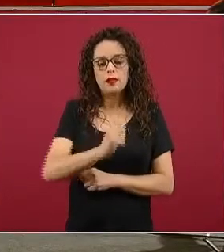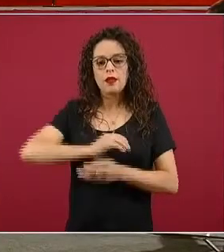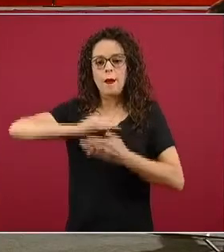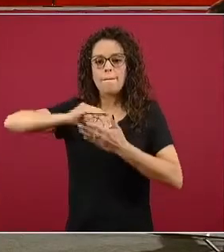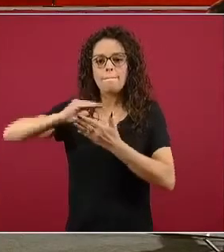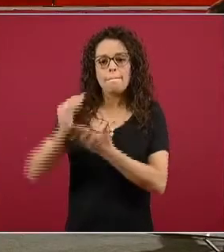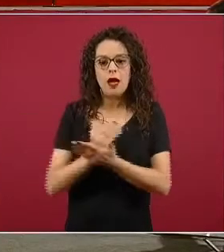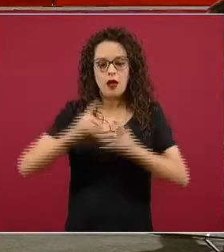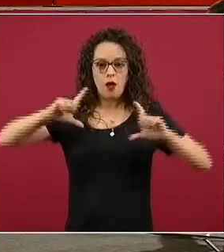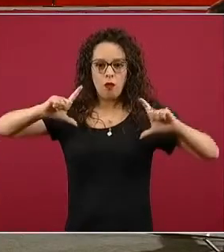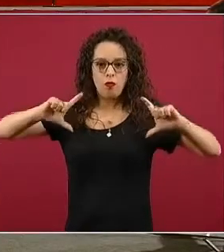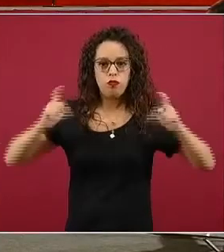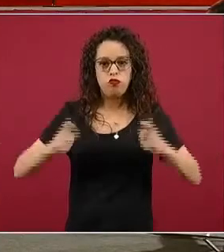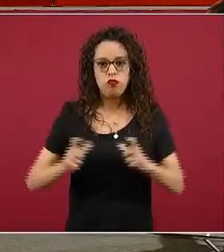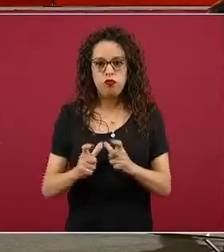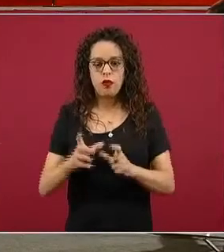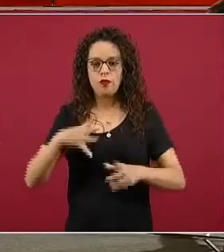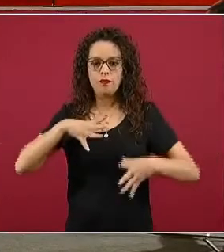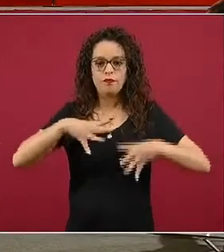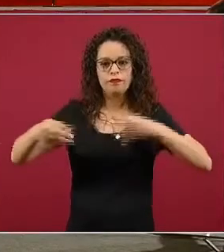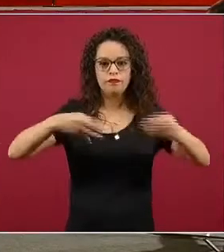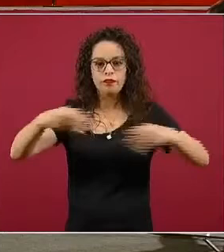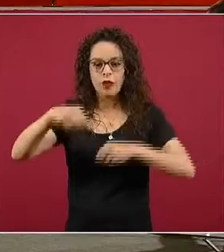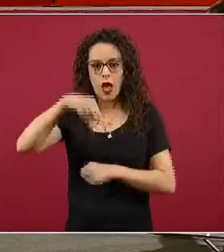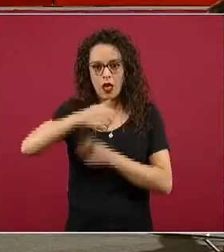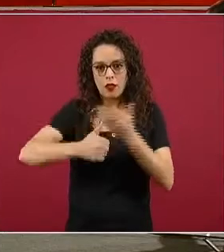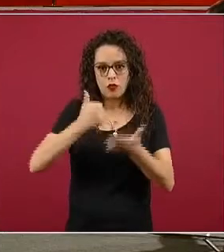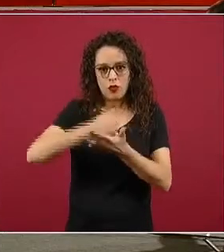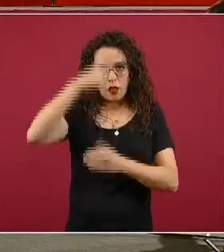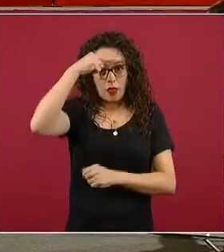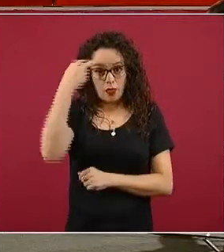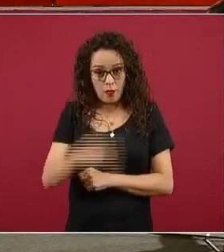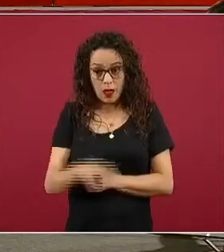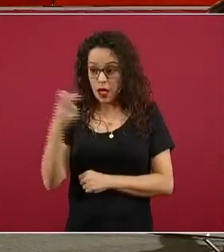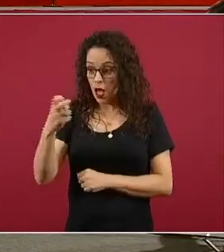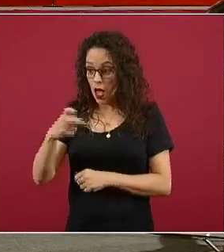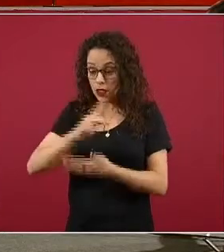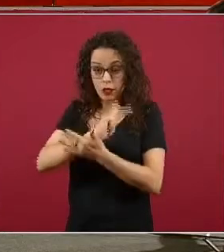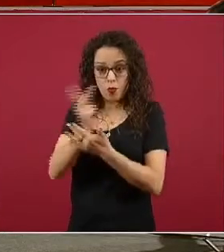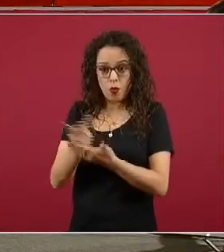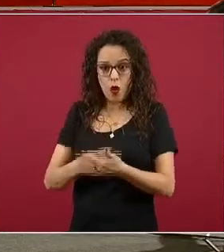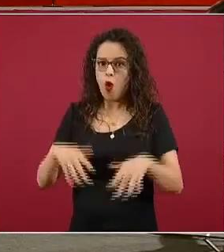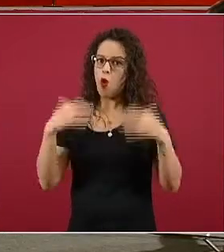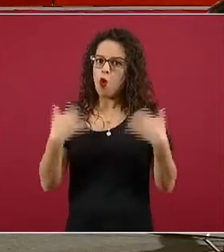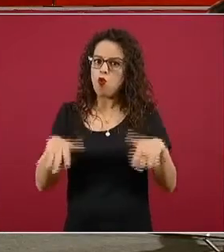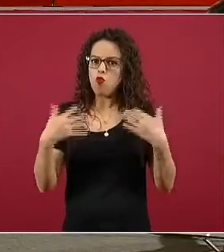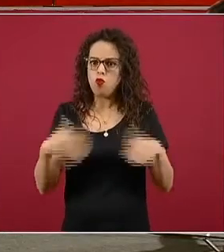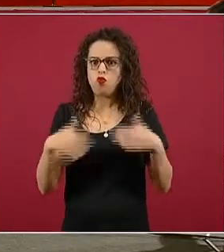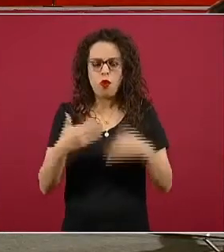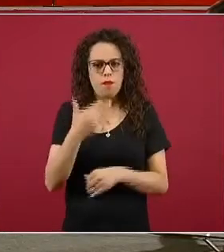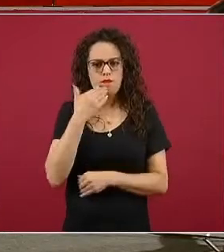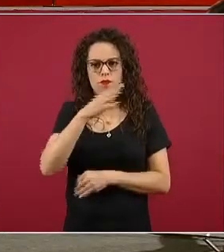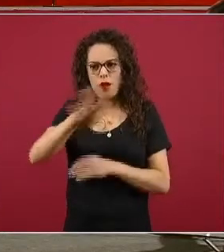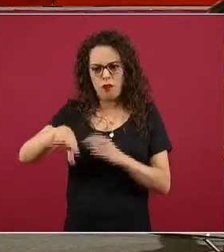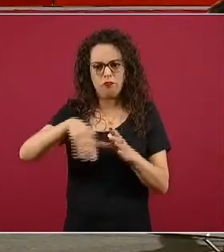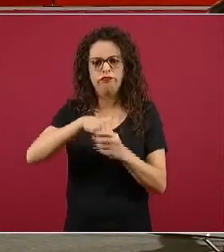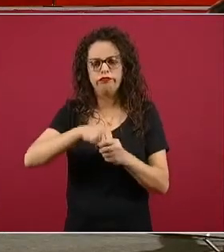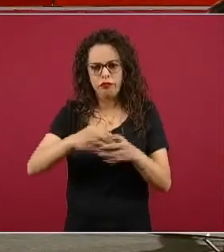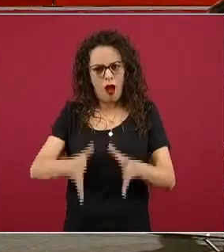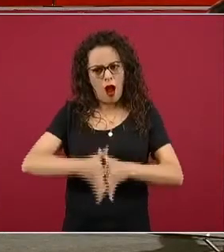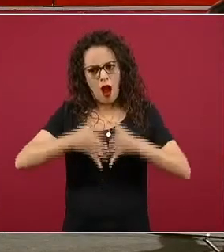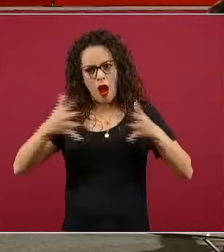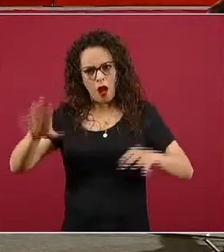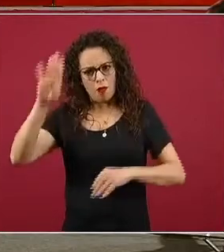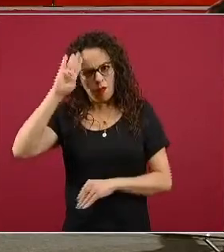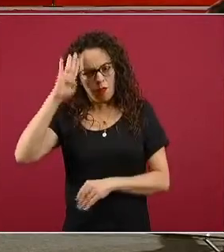disminuir la epidemia en la Ciudad de México. Es un programa muy integral, muy amplio, está fundamentado en los mismos